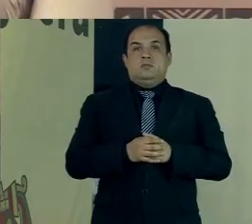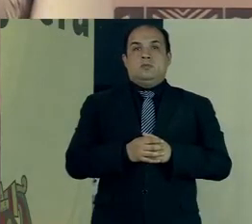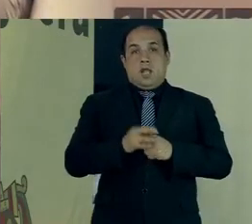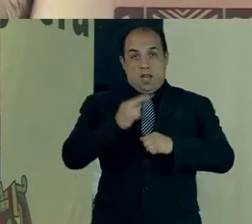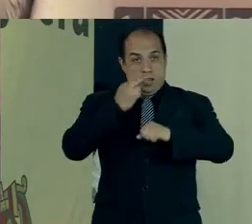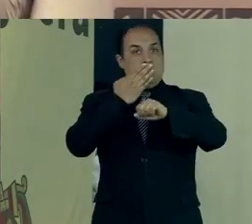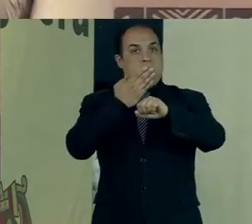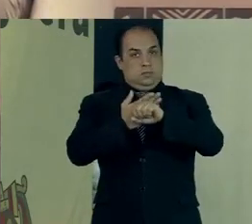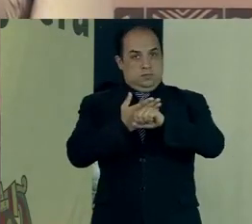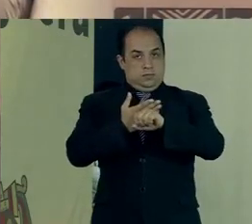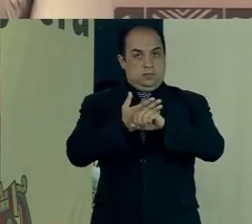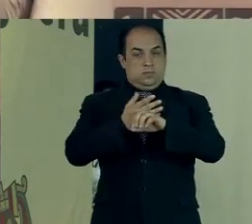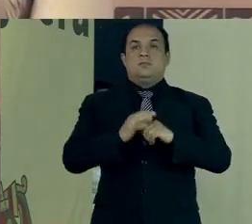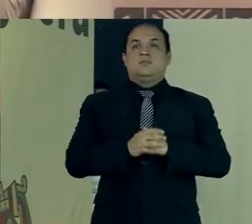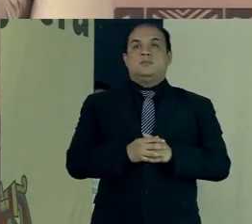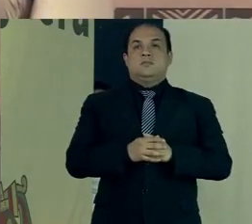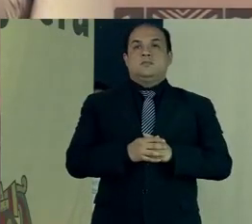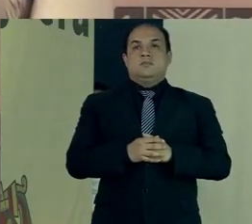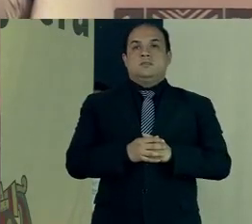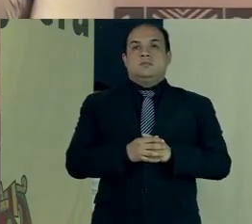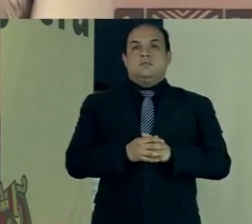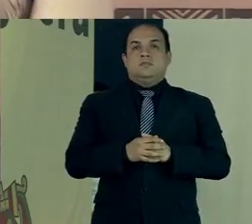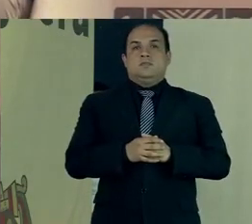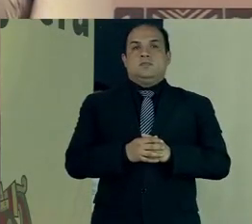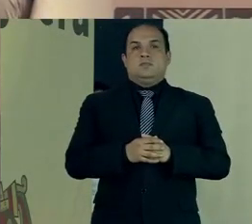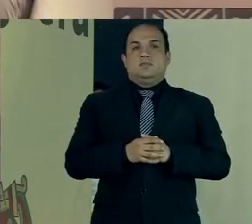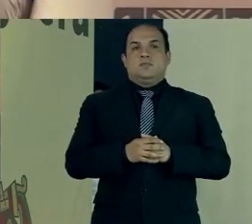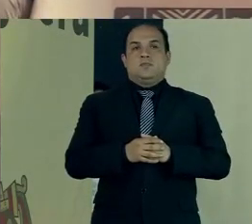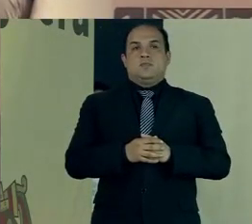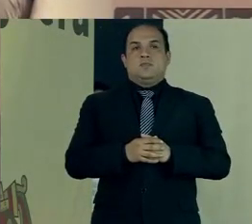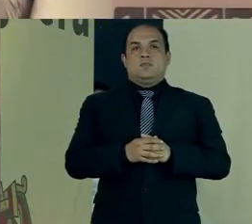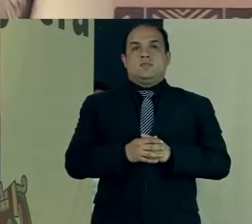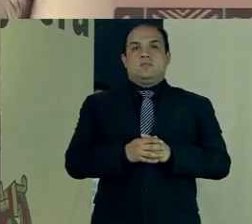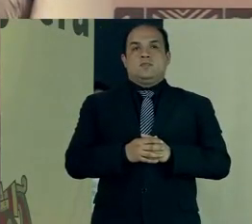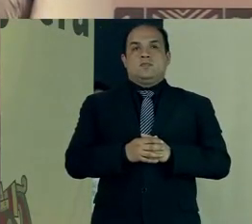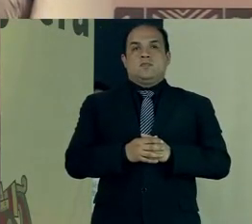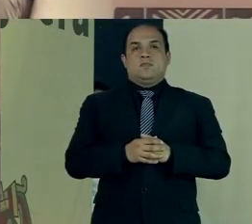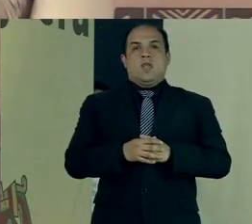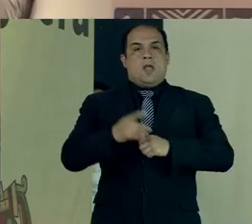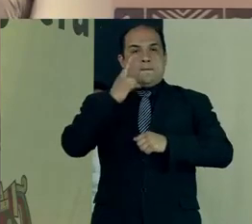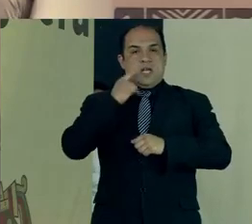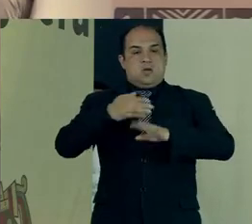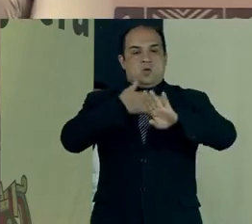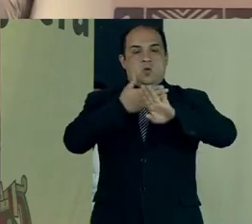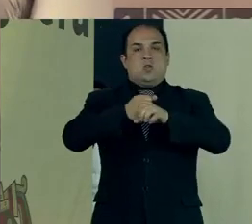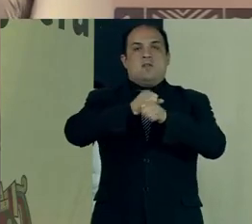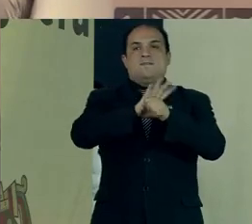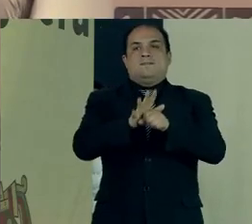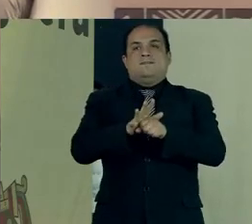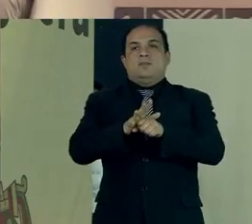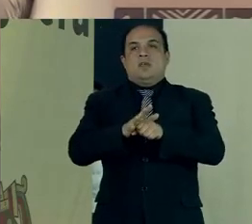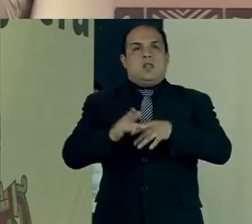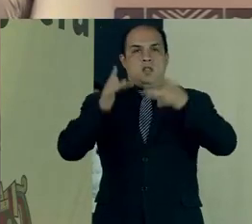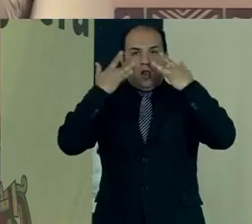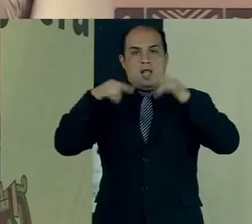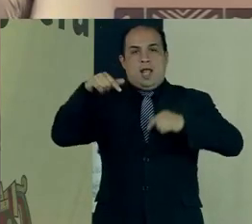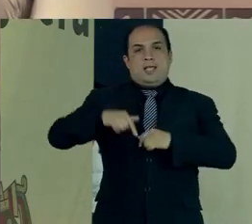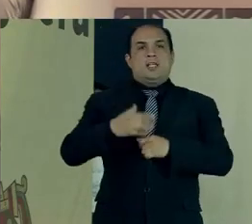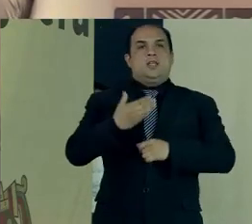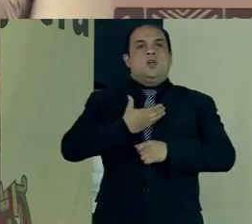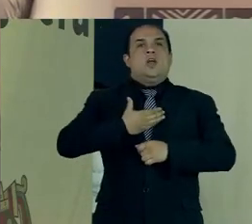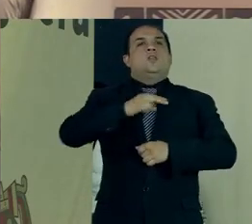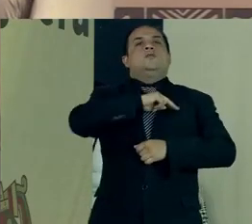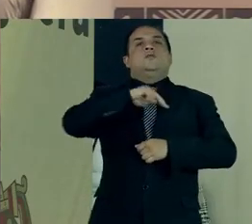responsables que combaten a la pandemia sin renunciar a que el shock a los nuestros